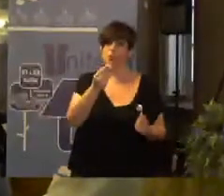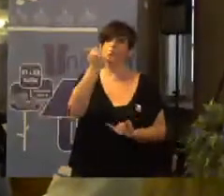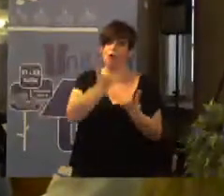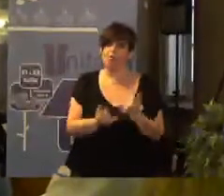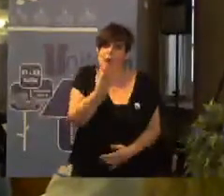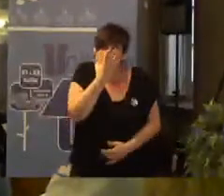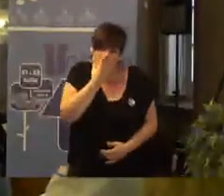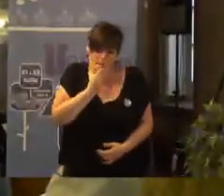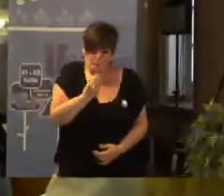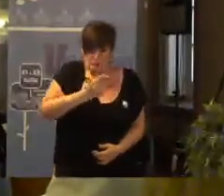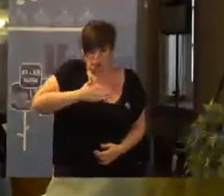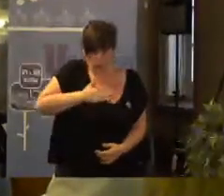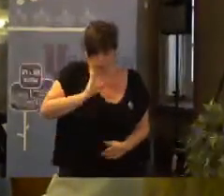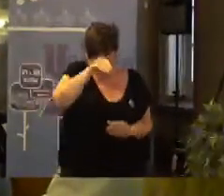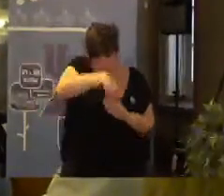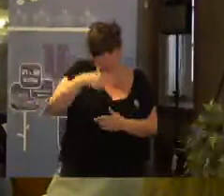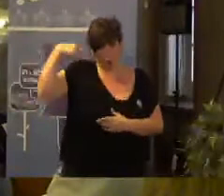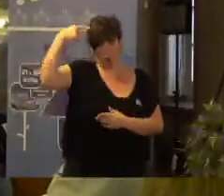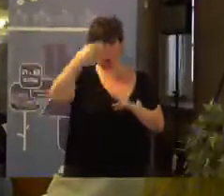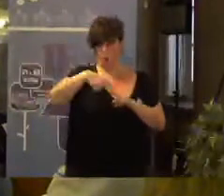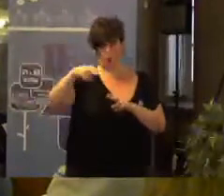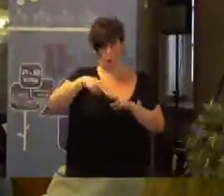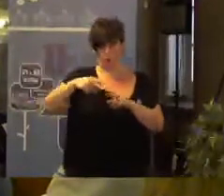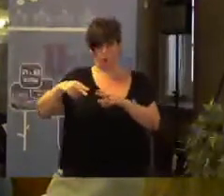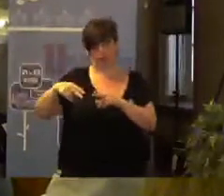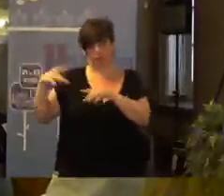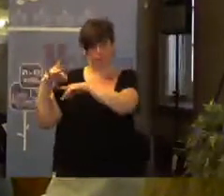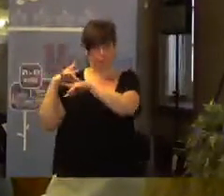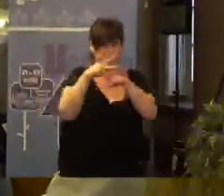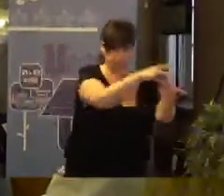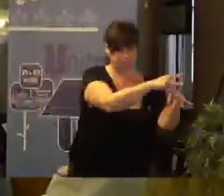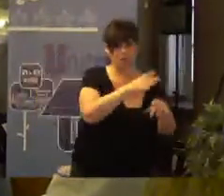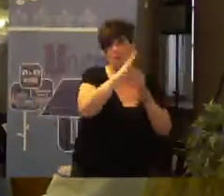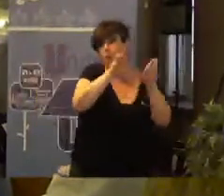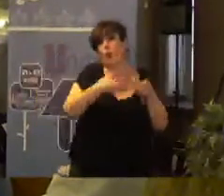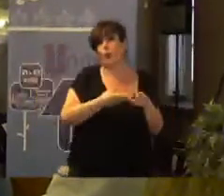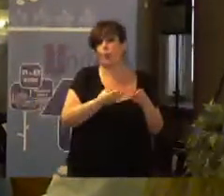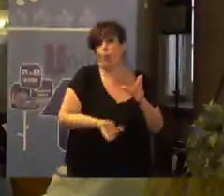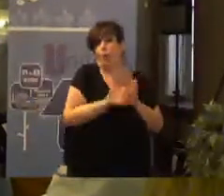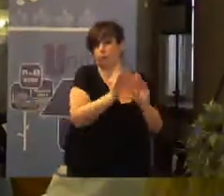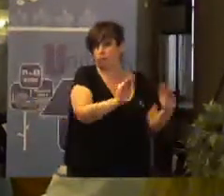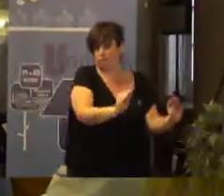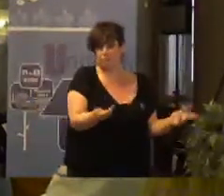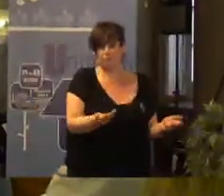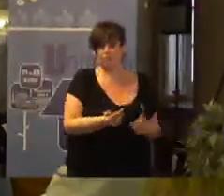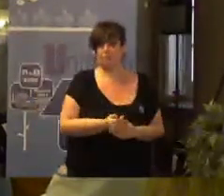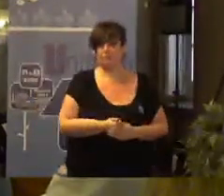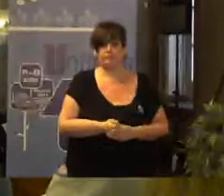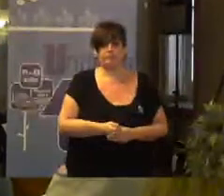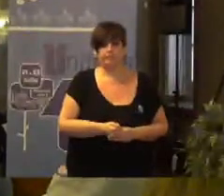tiñan na cultura política, por chamar así, dos partidos de que procedían. Isto é fundamental. Para min,